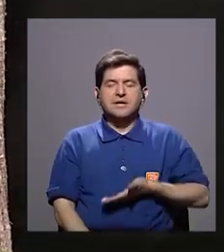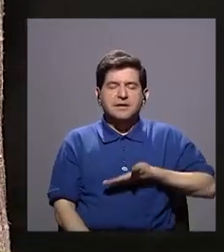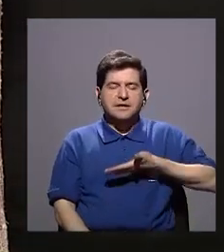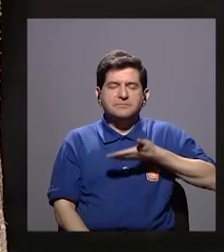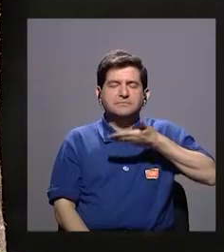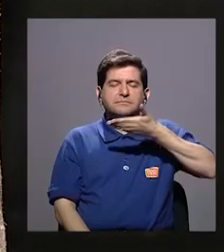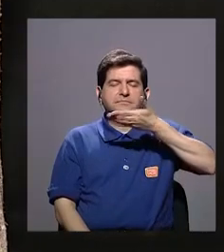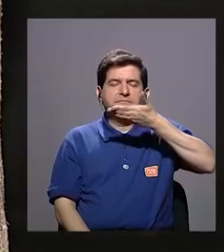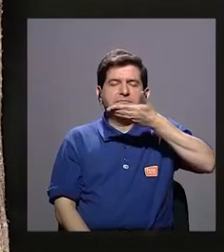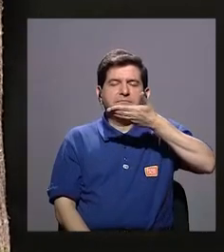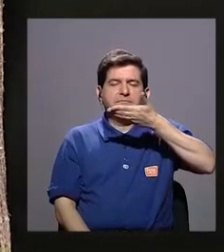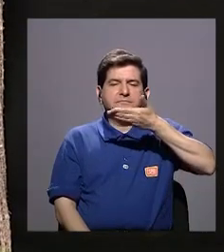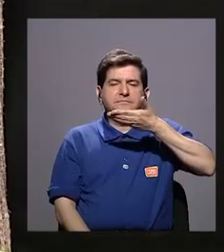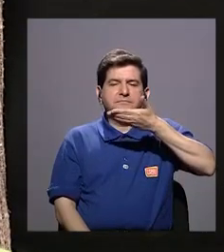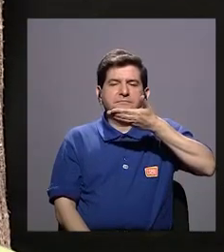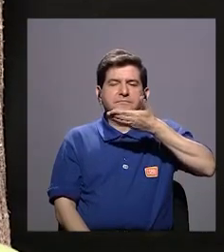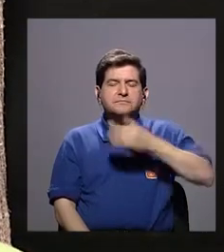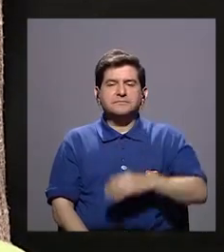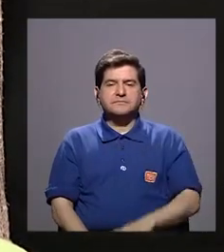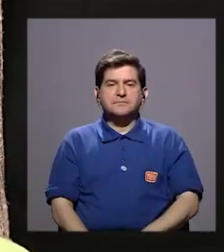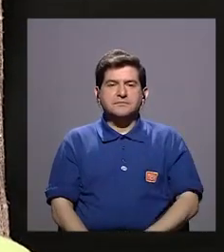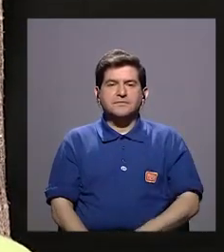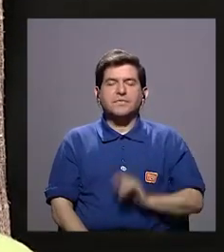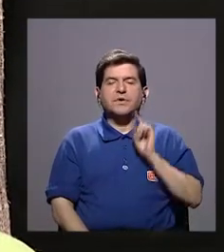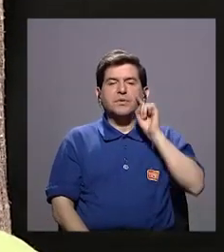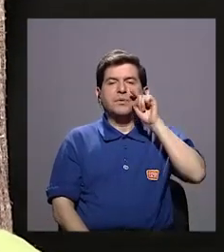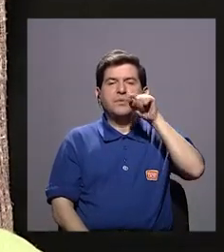decir, inhala,